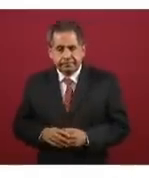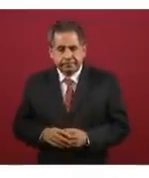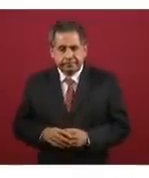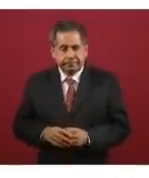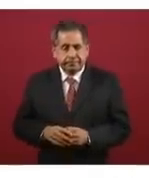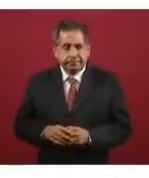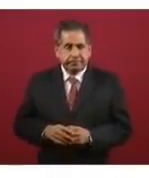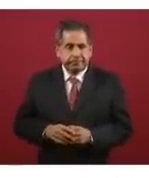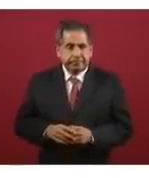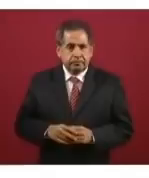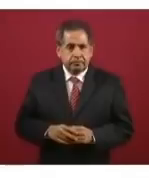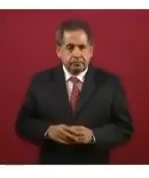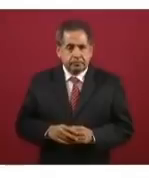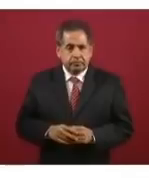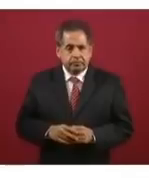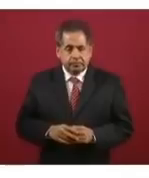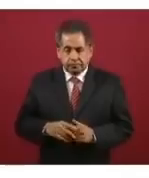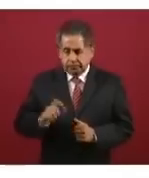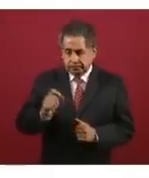son de